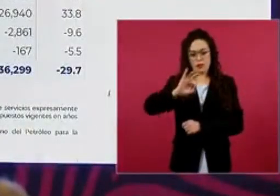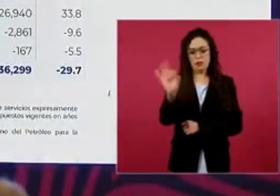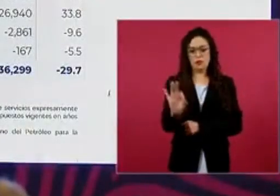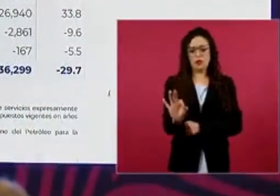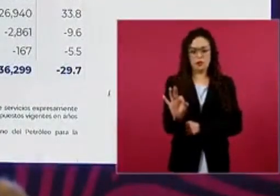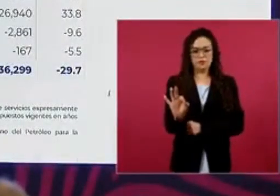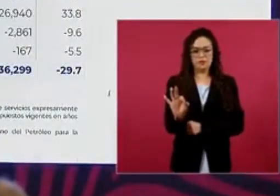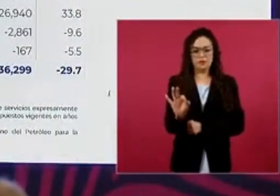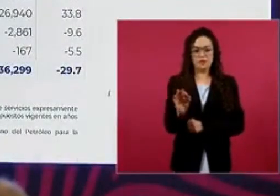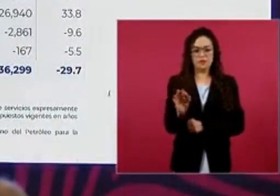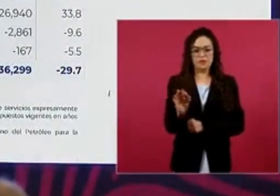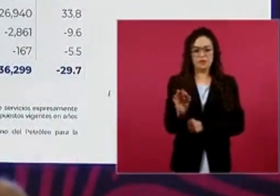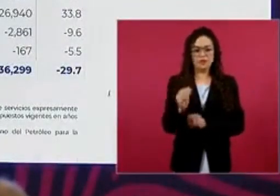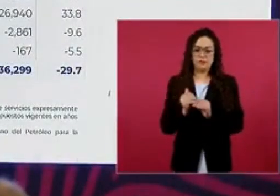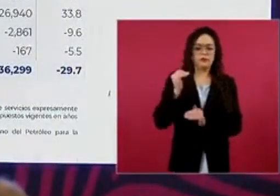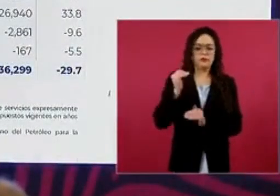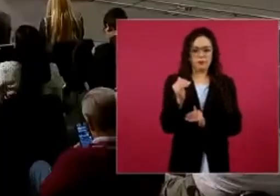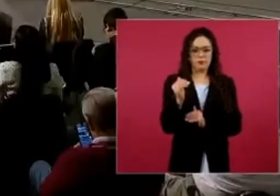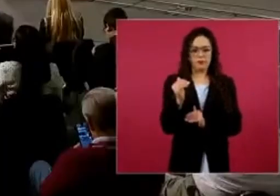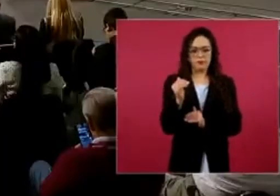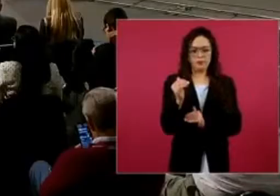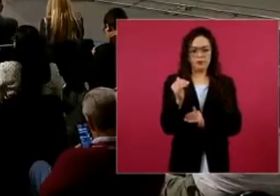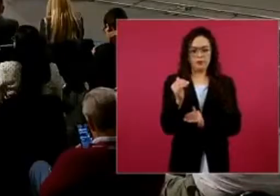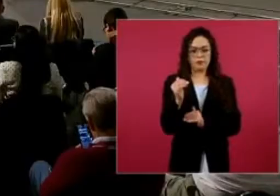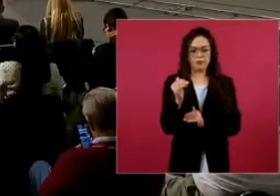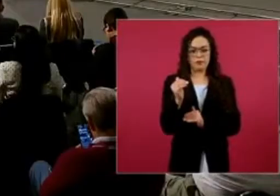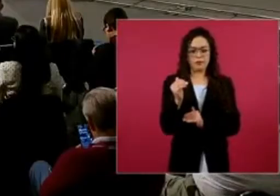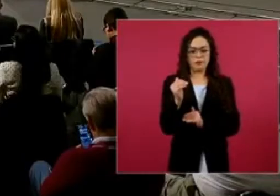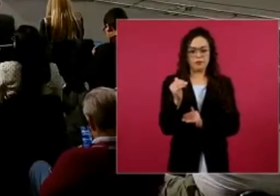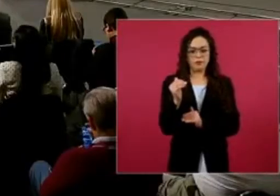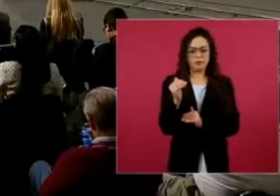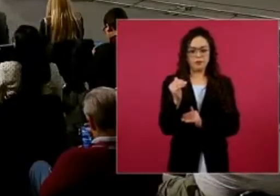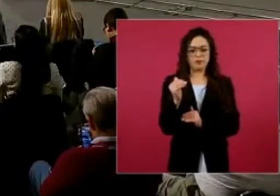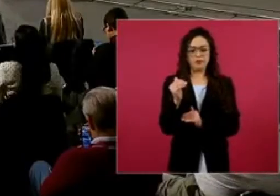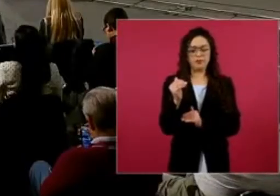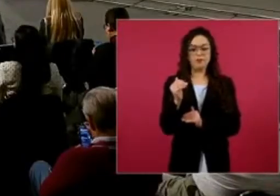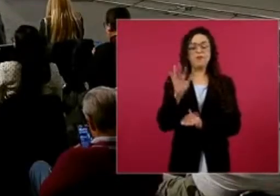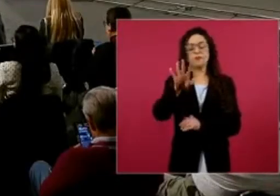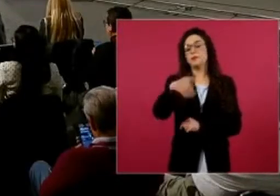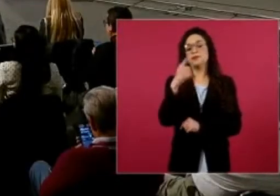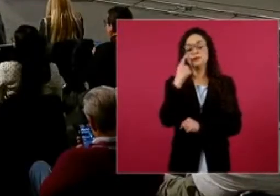de incremento. Esto, si